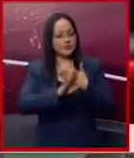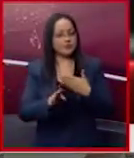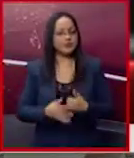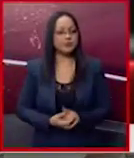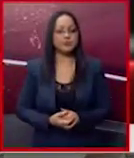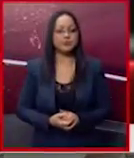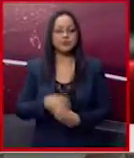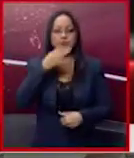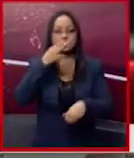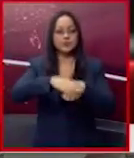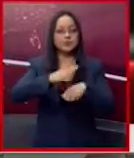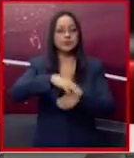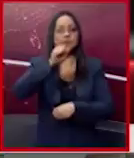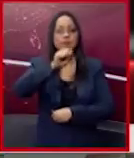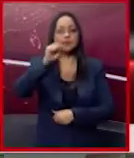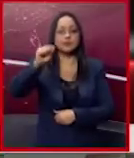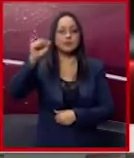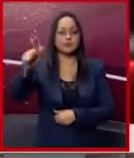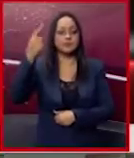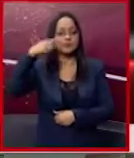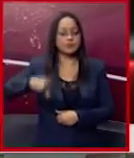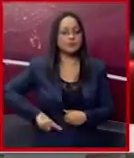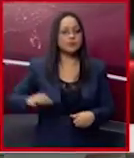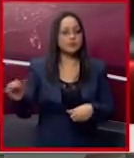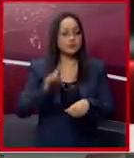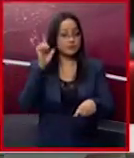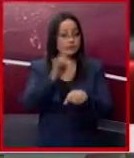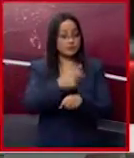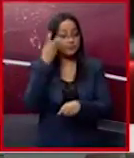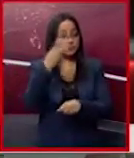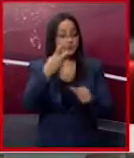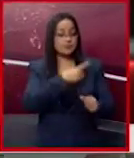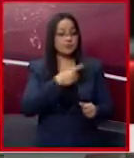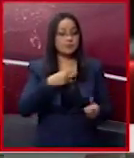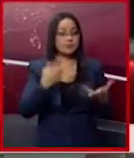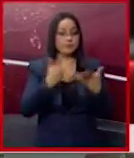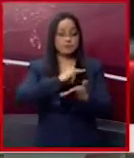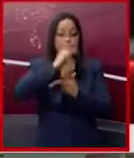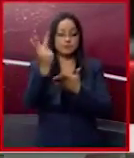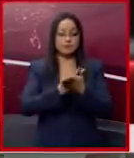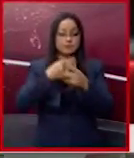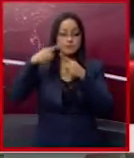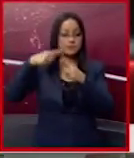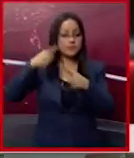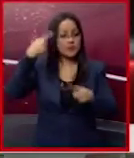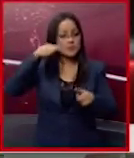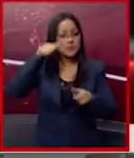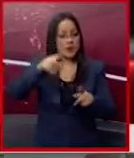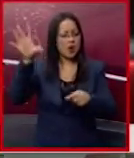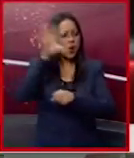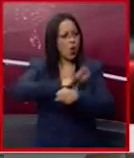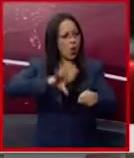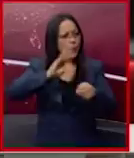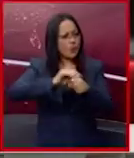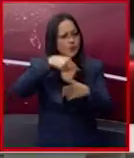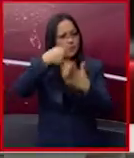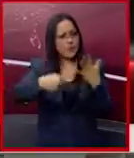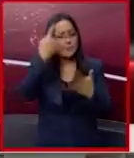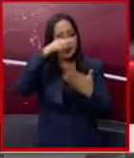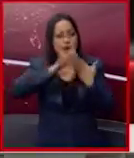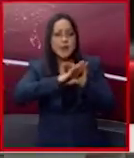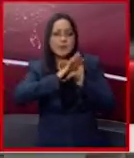Se exhorta a la Secretaría de Salud del Gobierno Federal a instrumentar política pública integral de